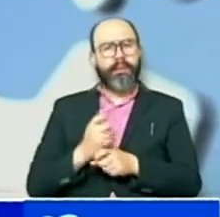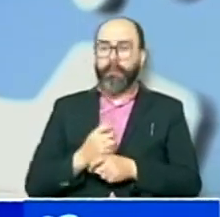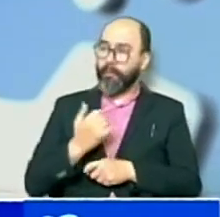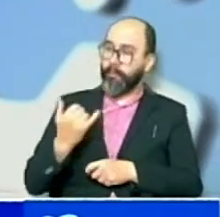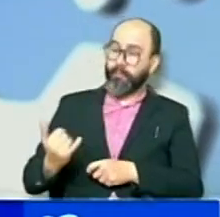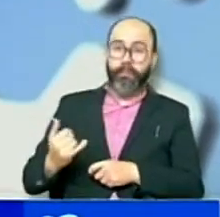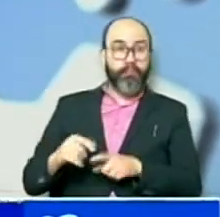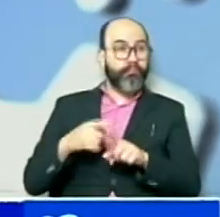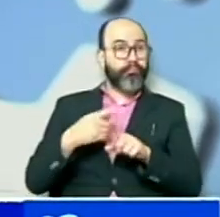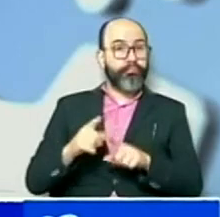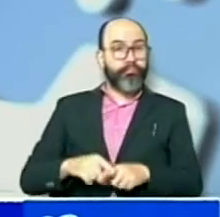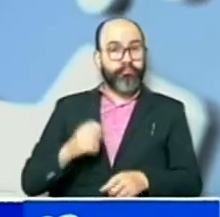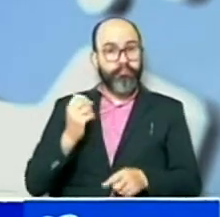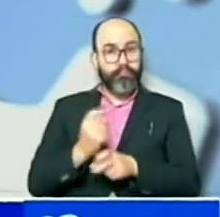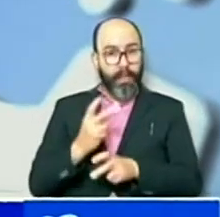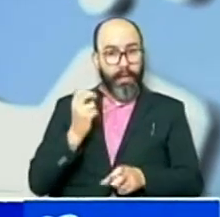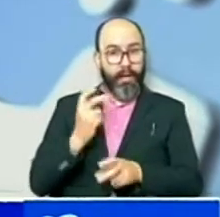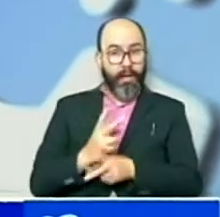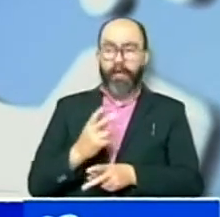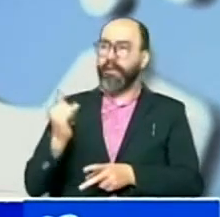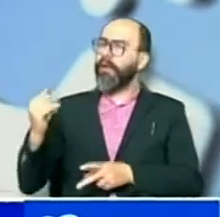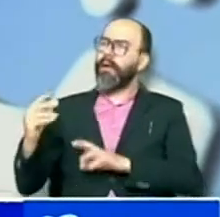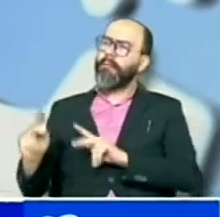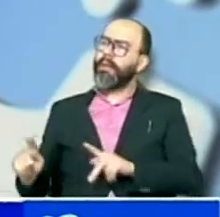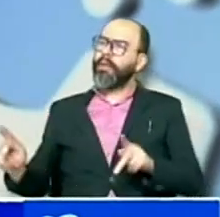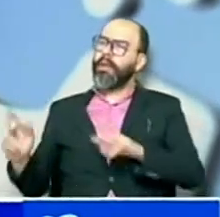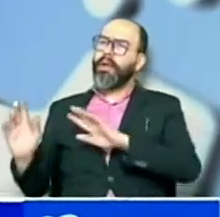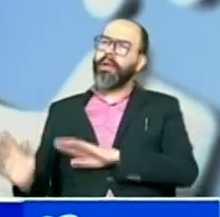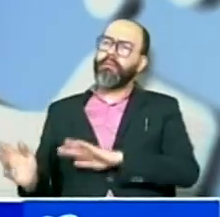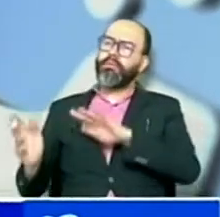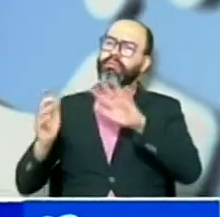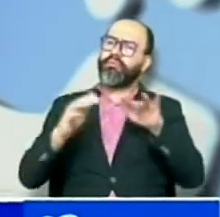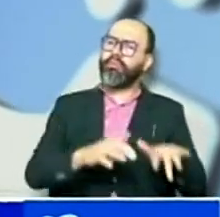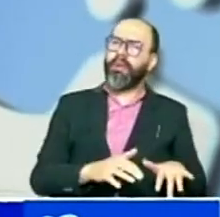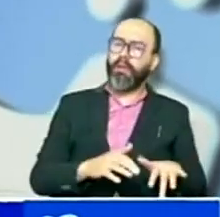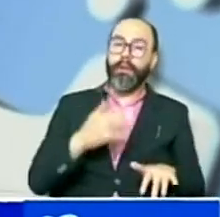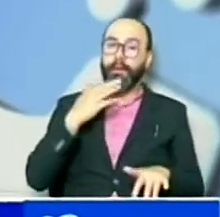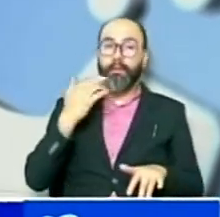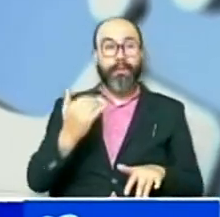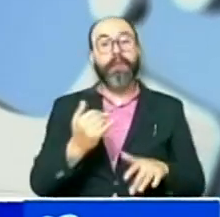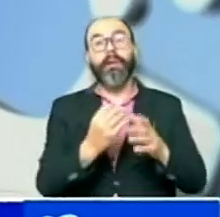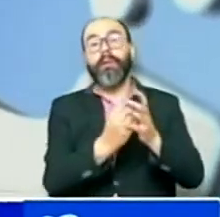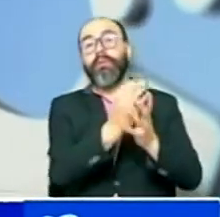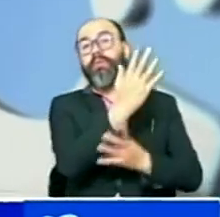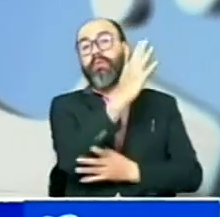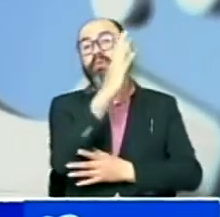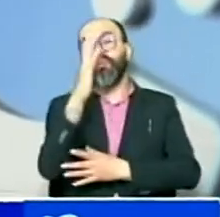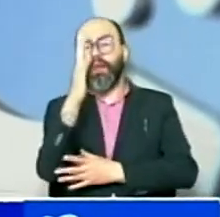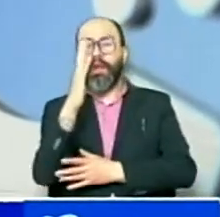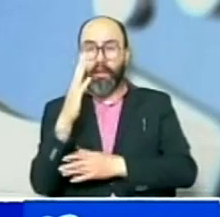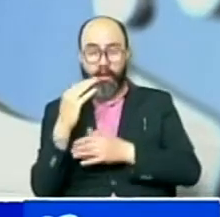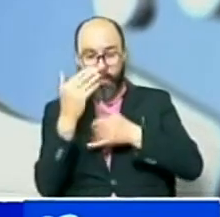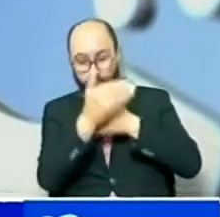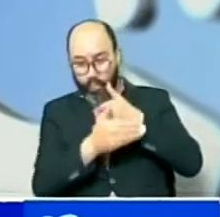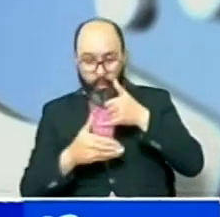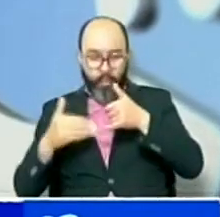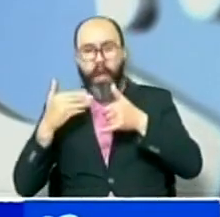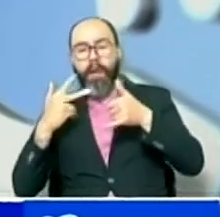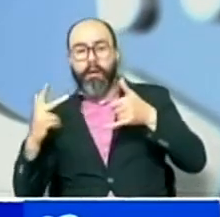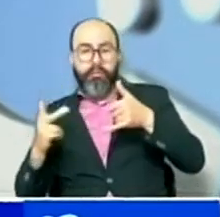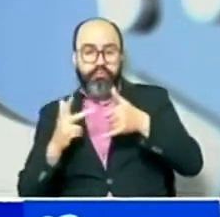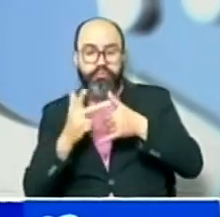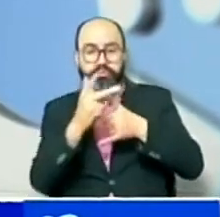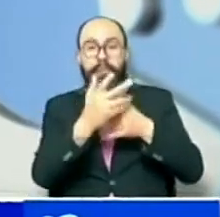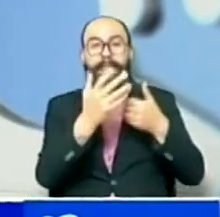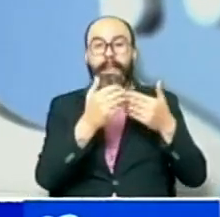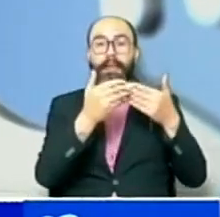los riesgos asociados a ese tránsito de personas que hay entre lo que es esa selva que parte de Colombia y que va hacia Panamá y que